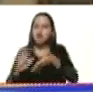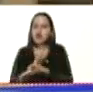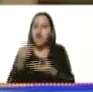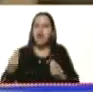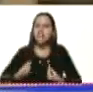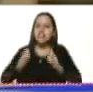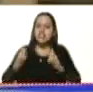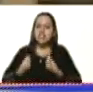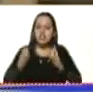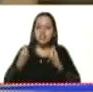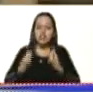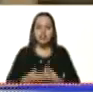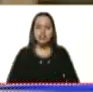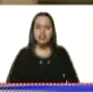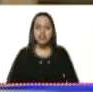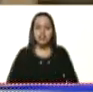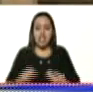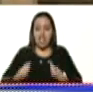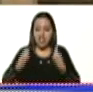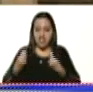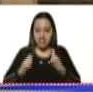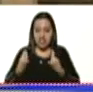la vida vivida